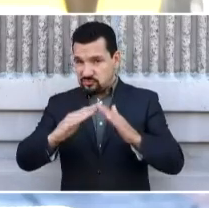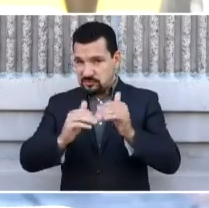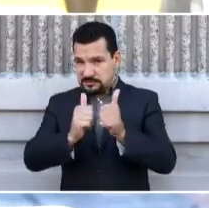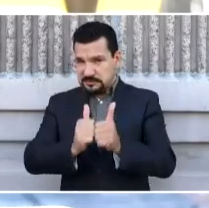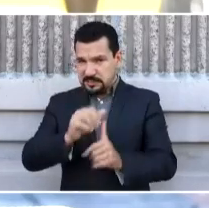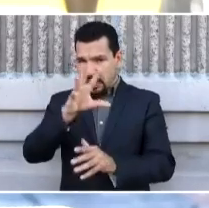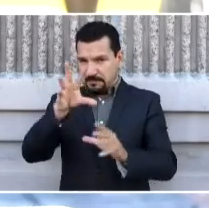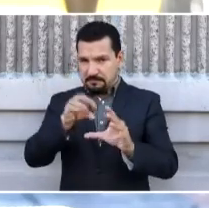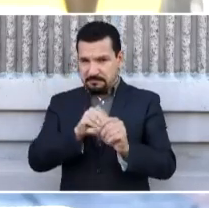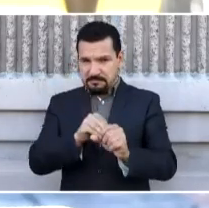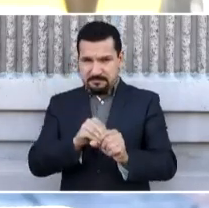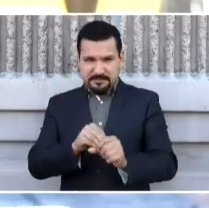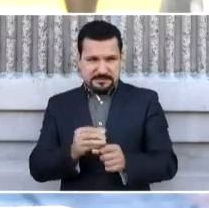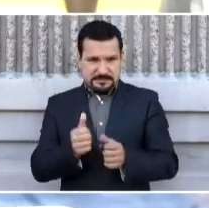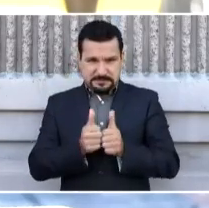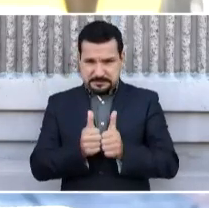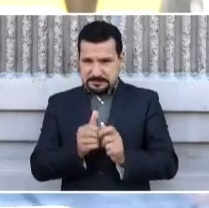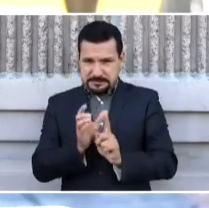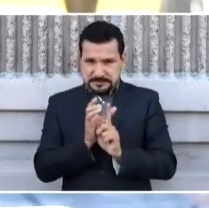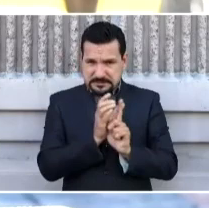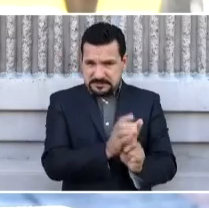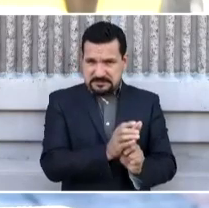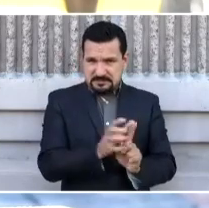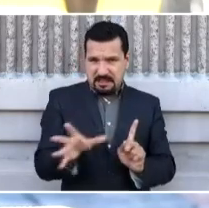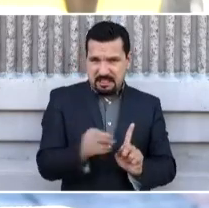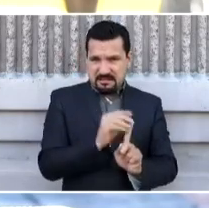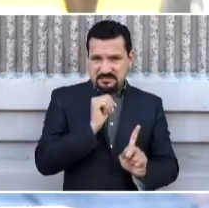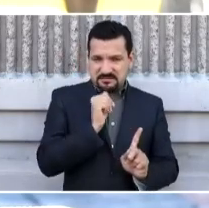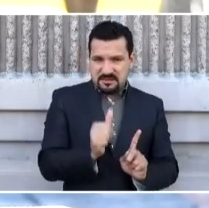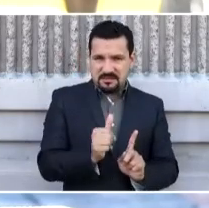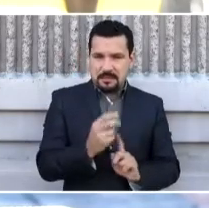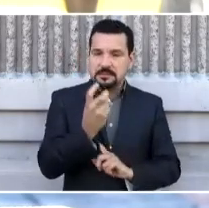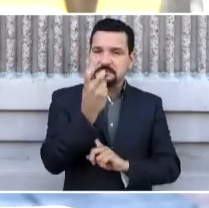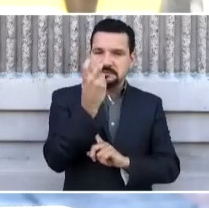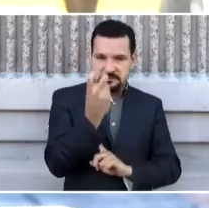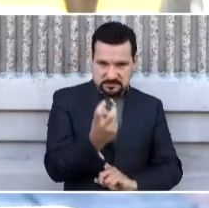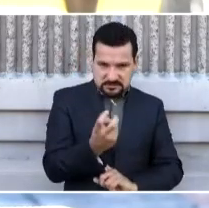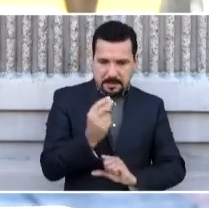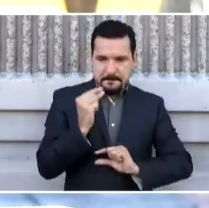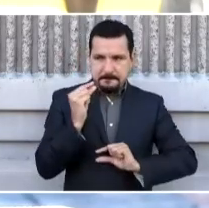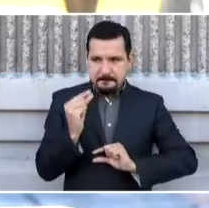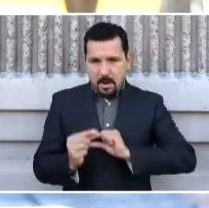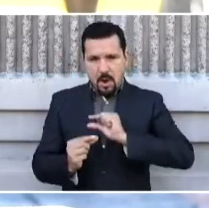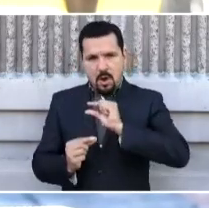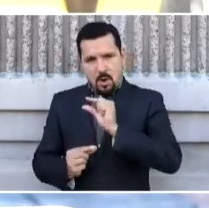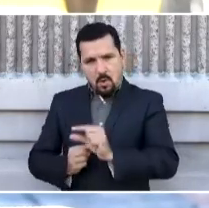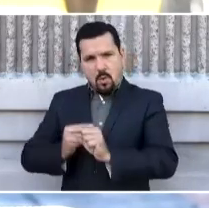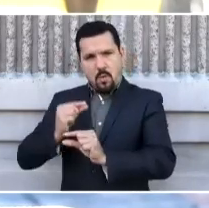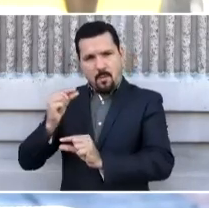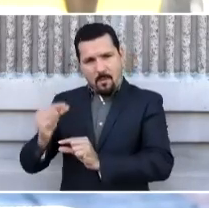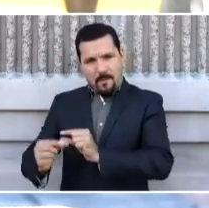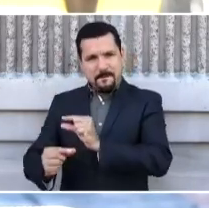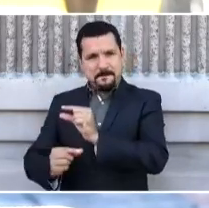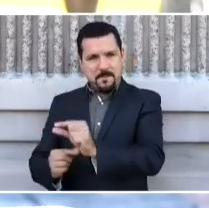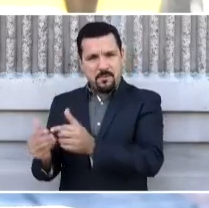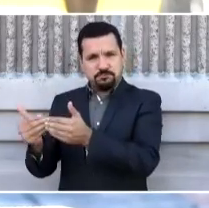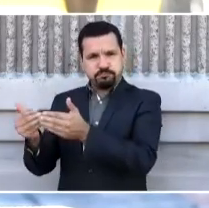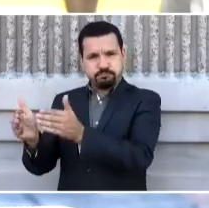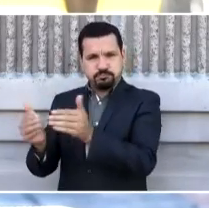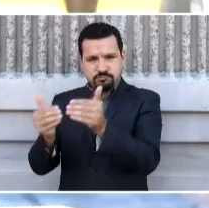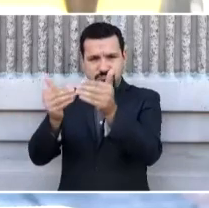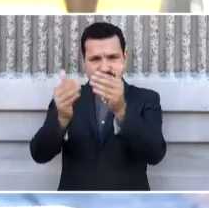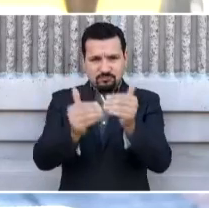de la población permanece protegida, entonces de forma gradual y progresiva